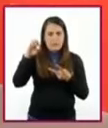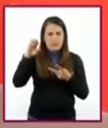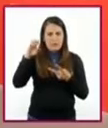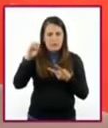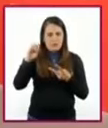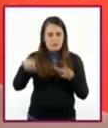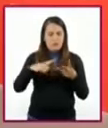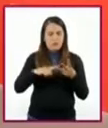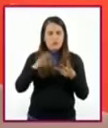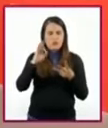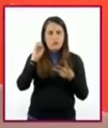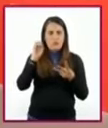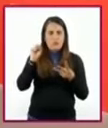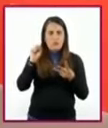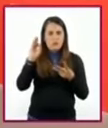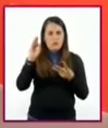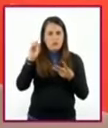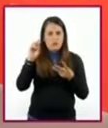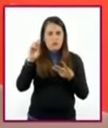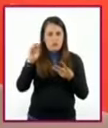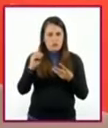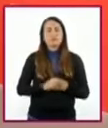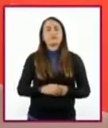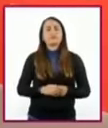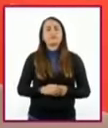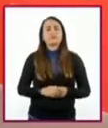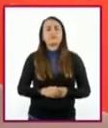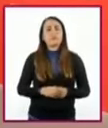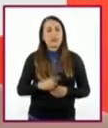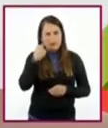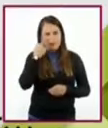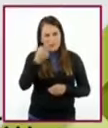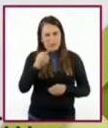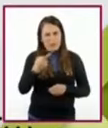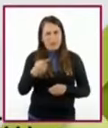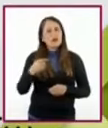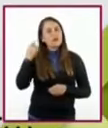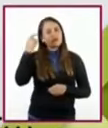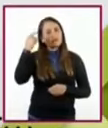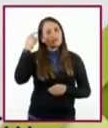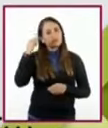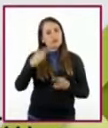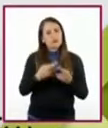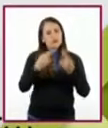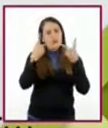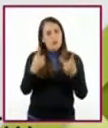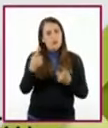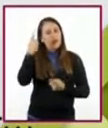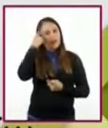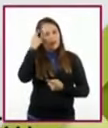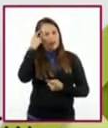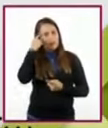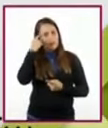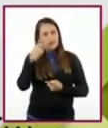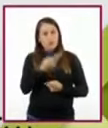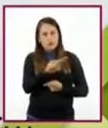Para sintetizar lo estudiado, observemos el siguiente rompecabezas y construyámoslo juntos.